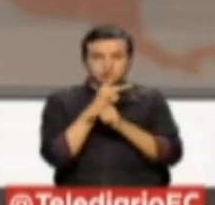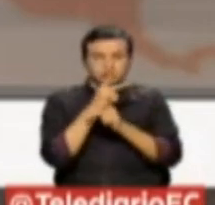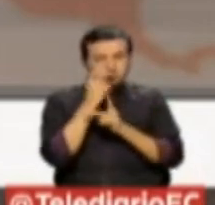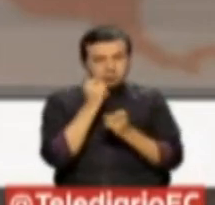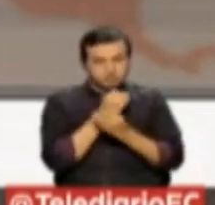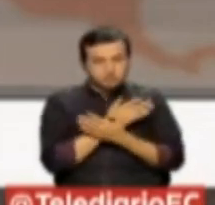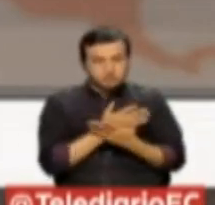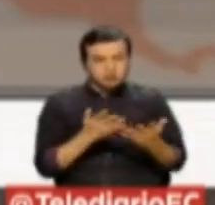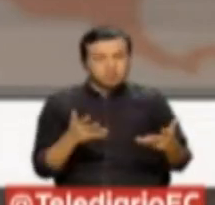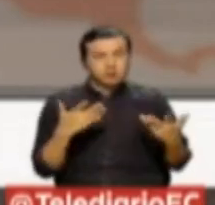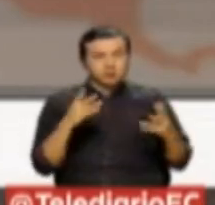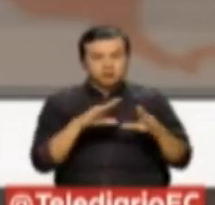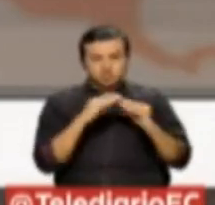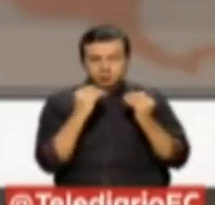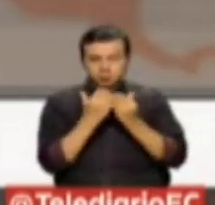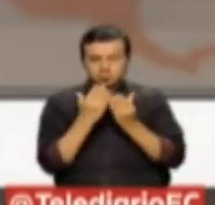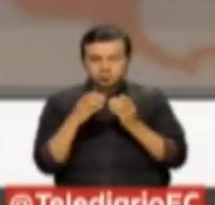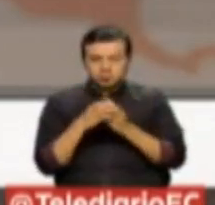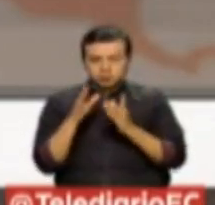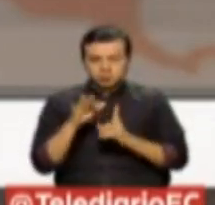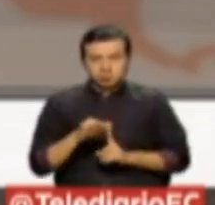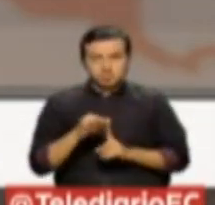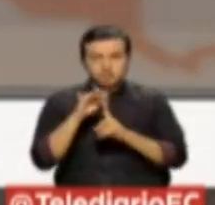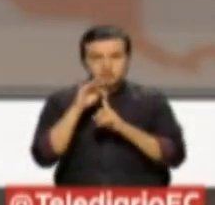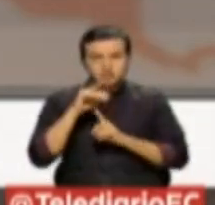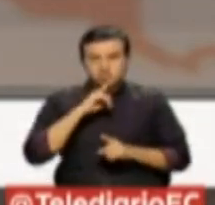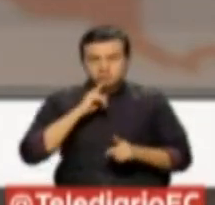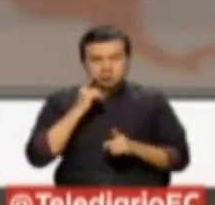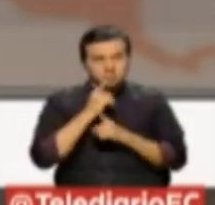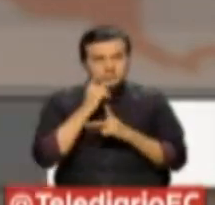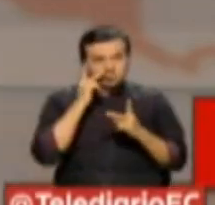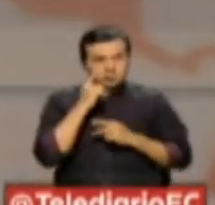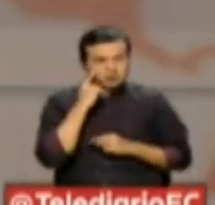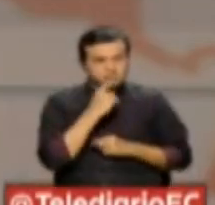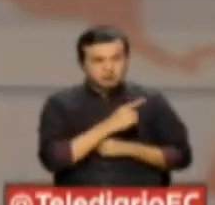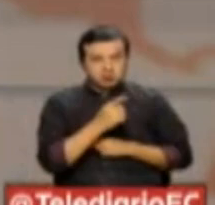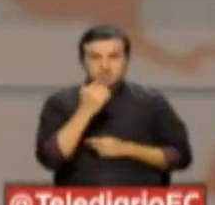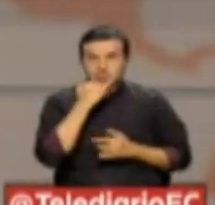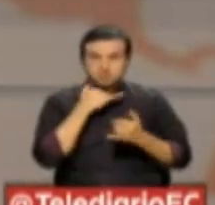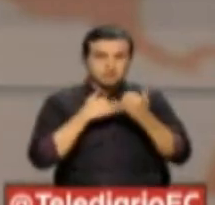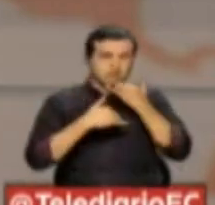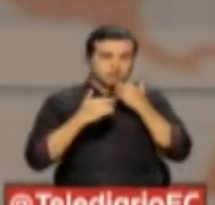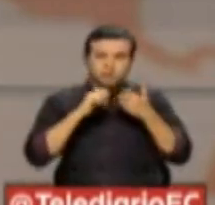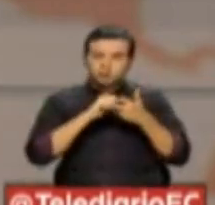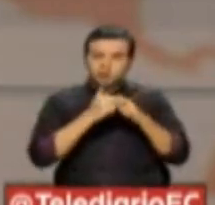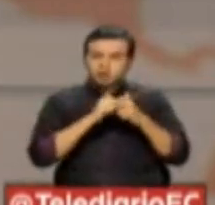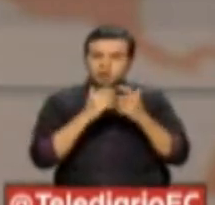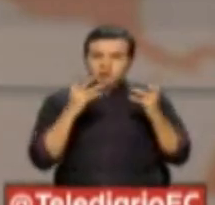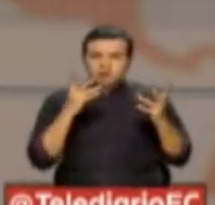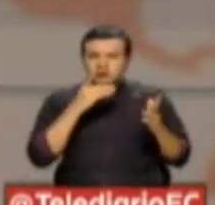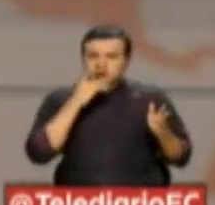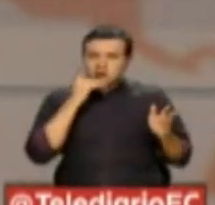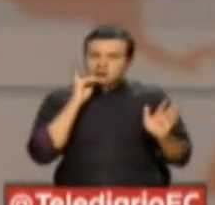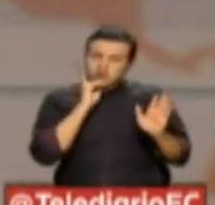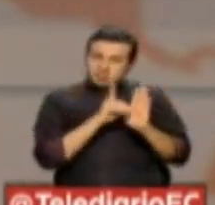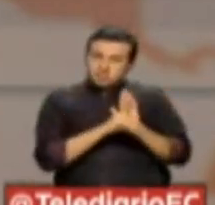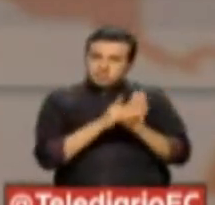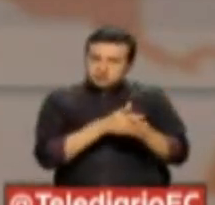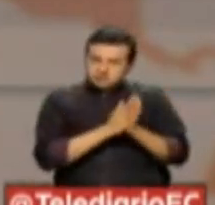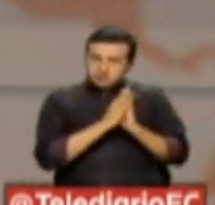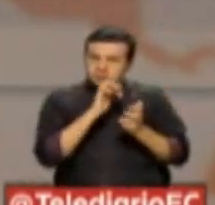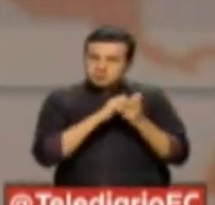a través de una comisión especial que se identificaron problemas administrativos y se demandaron soluciones